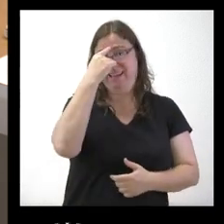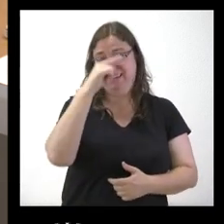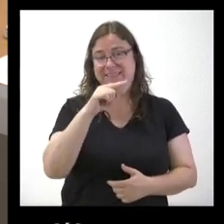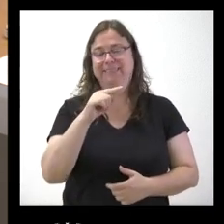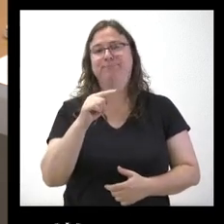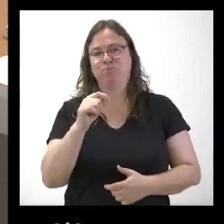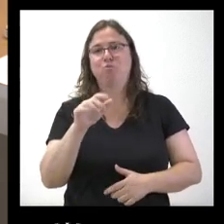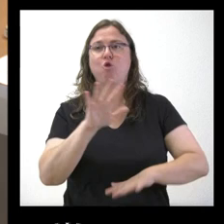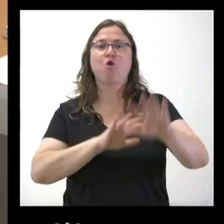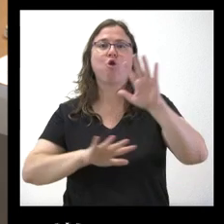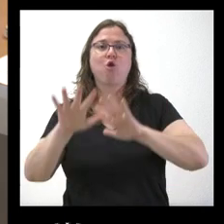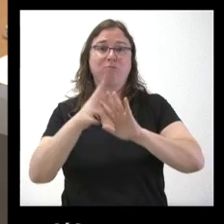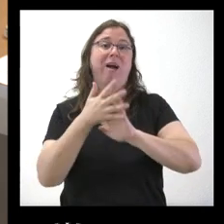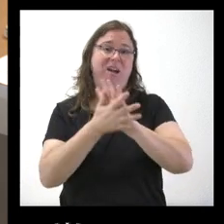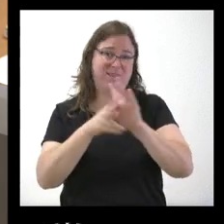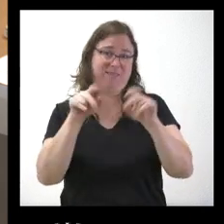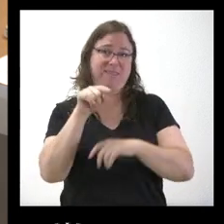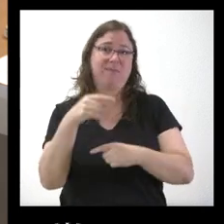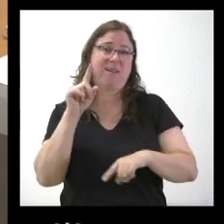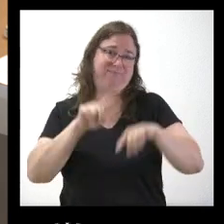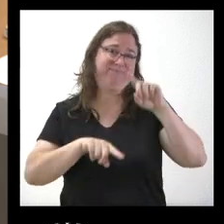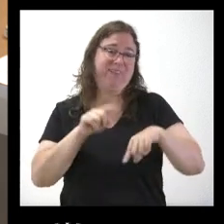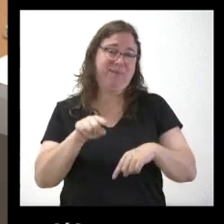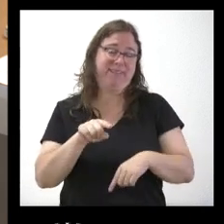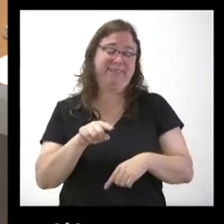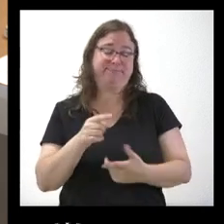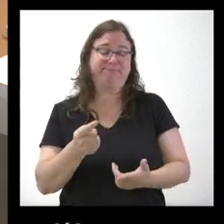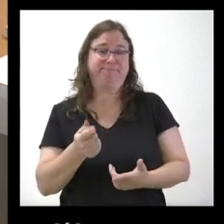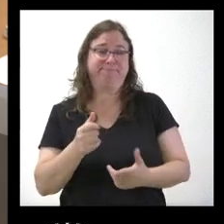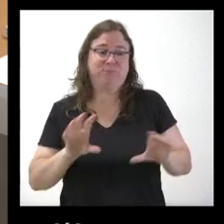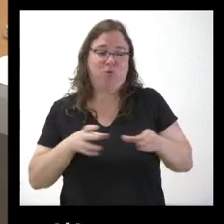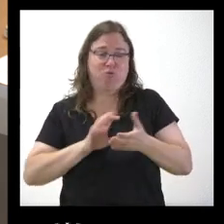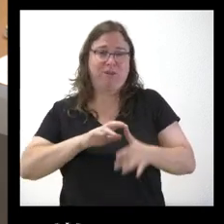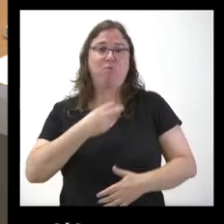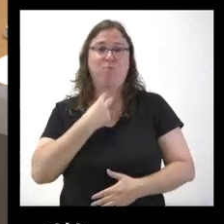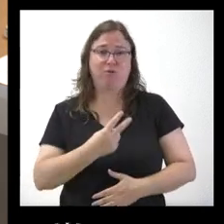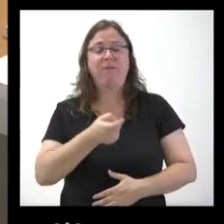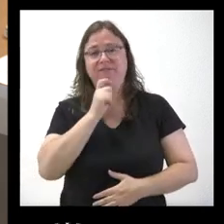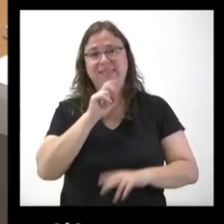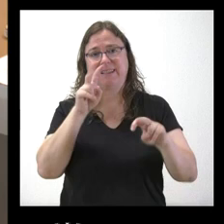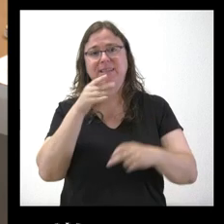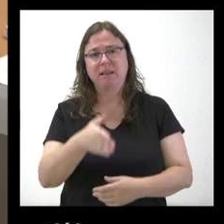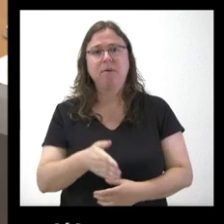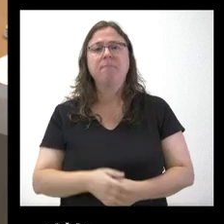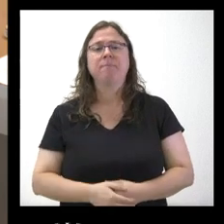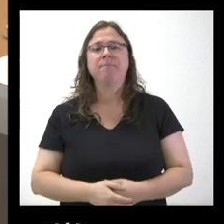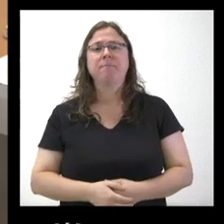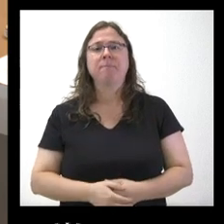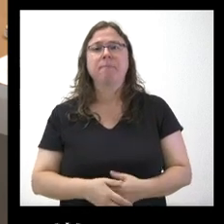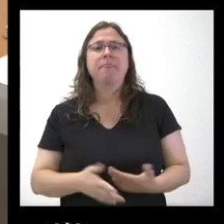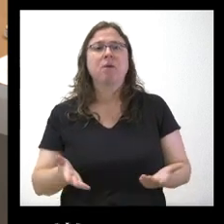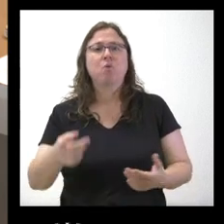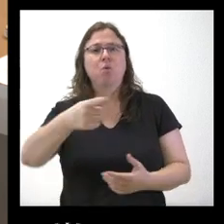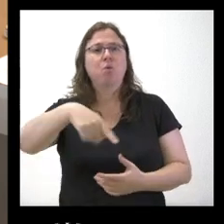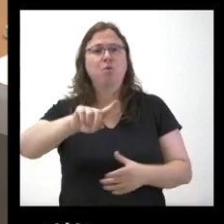complicado no hablar de esto a veces desde desde la junta desde el portavoz de la junta pero en todo caso ustedes